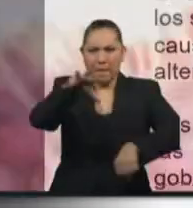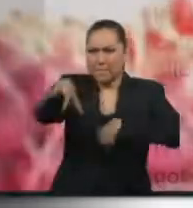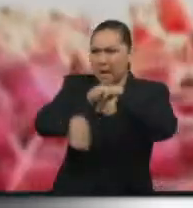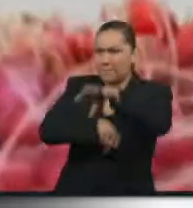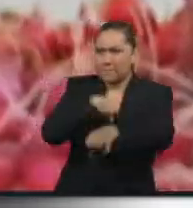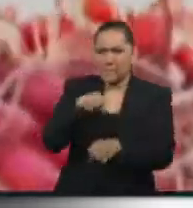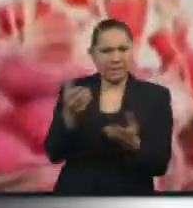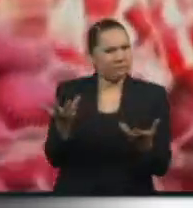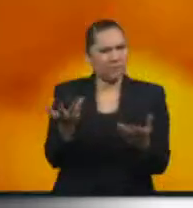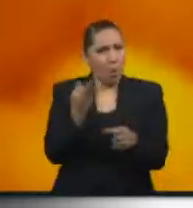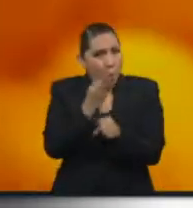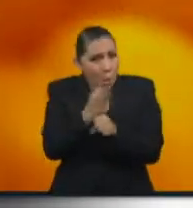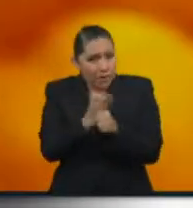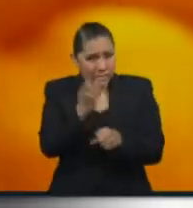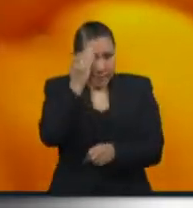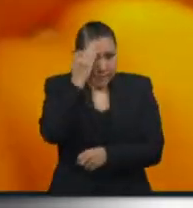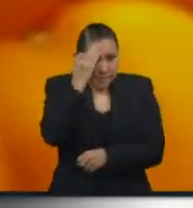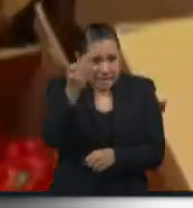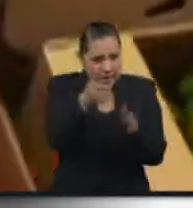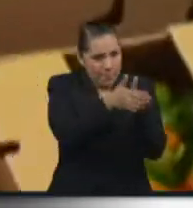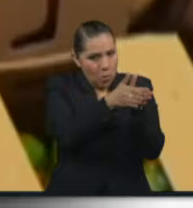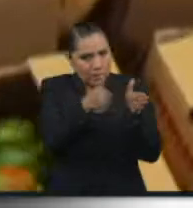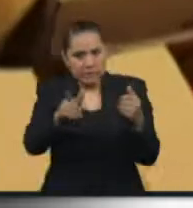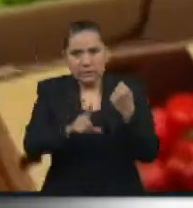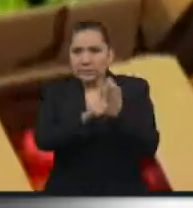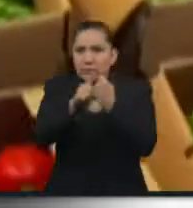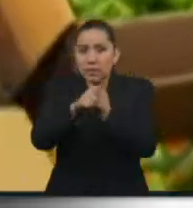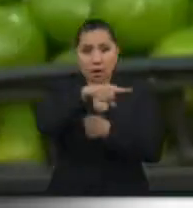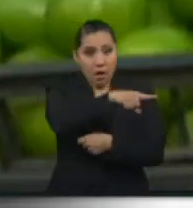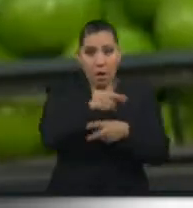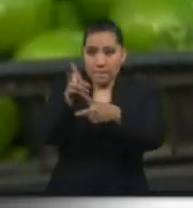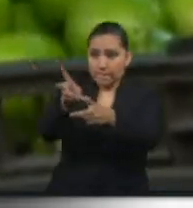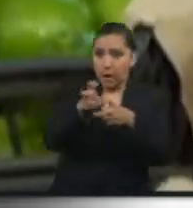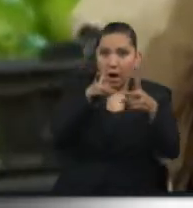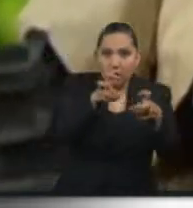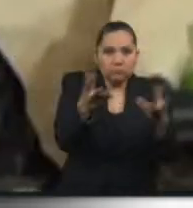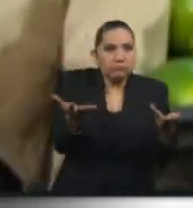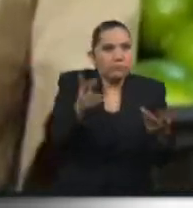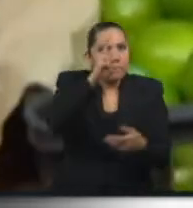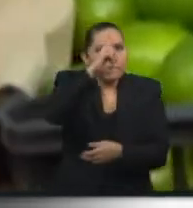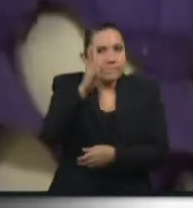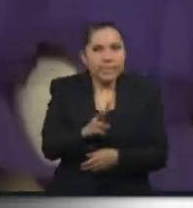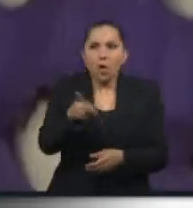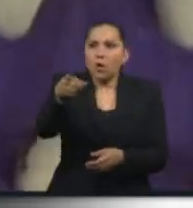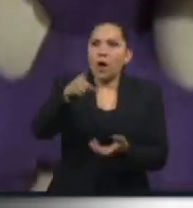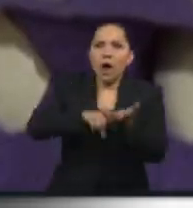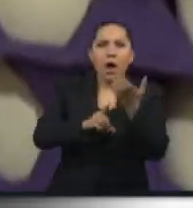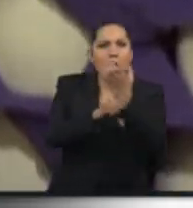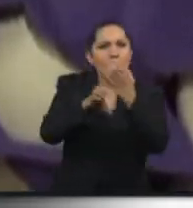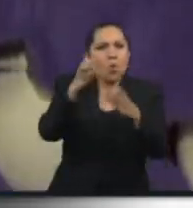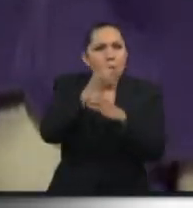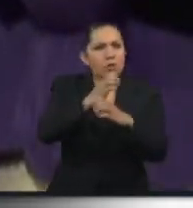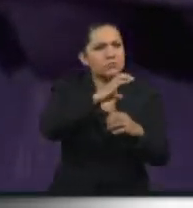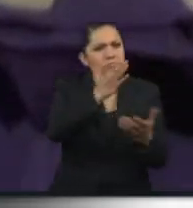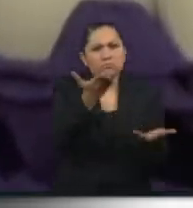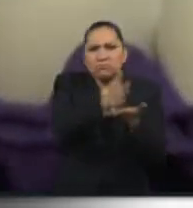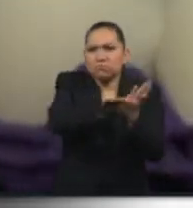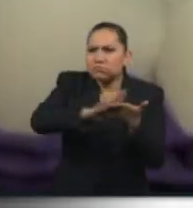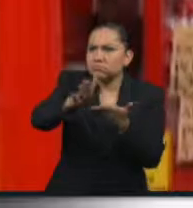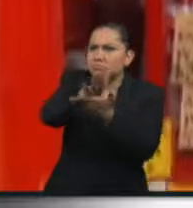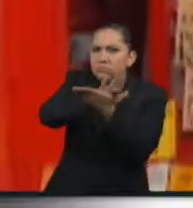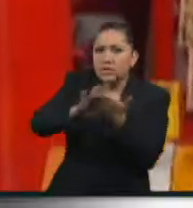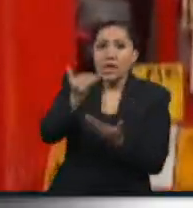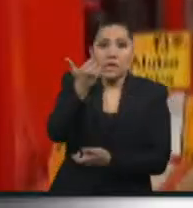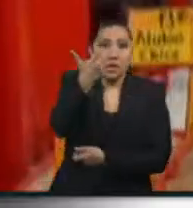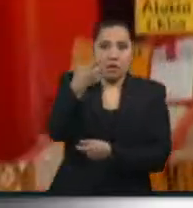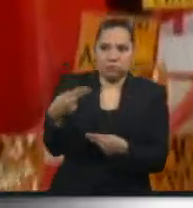momentos tan delicados dificultaría el abasto de productos, además del aumento en los precios de la canasta básica, por lo que es necesario definir una estrategia